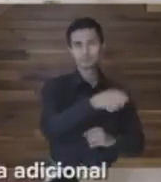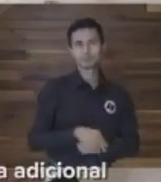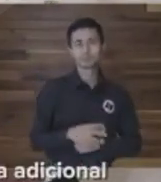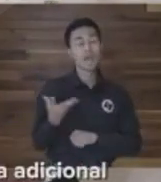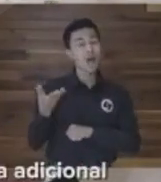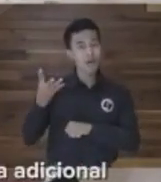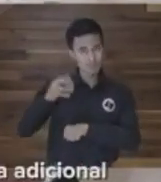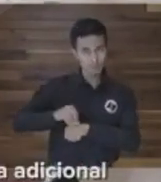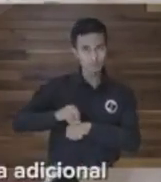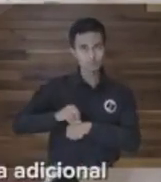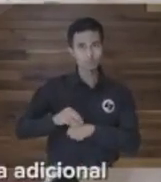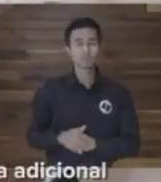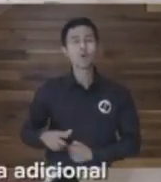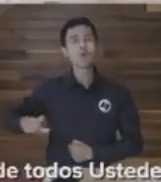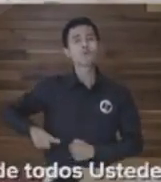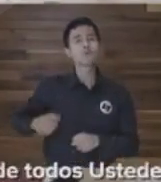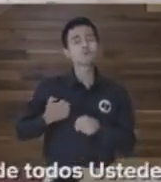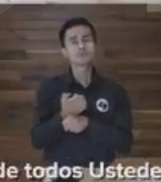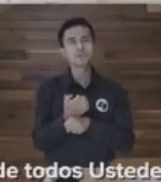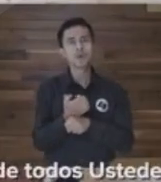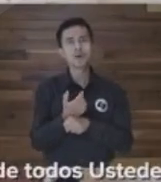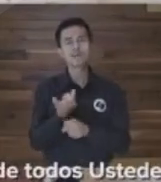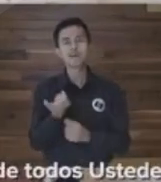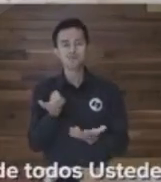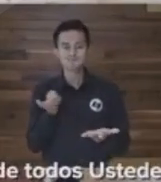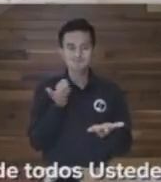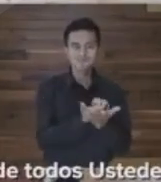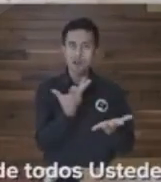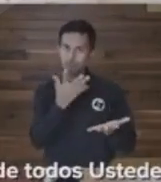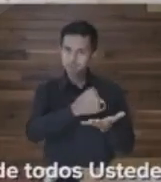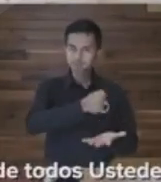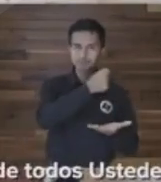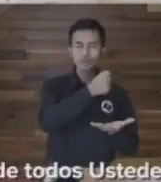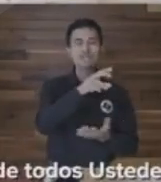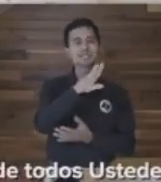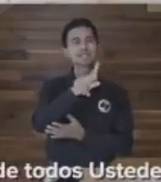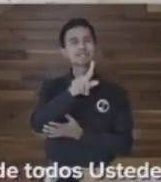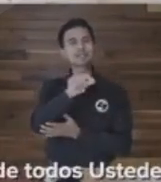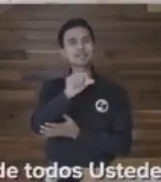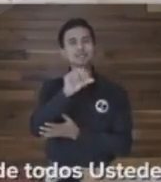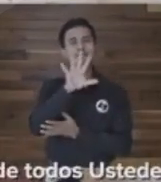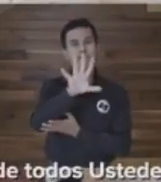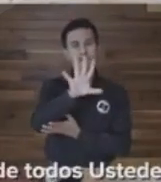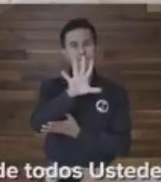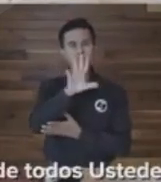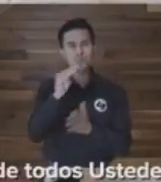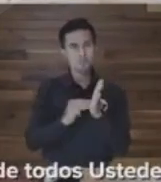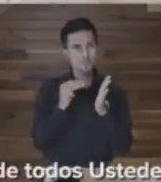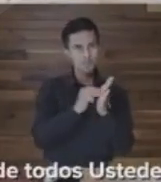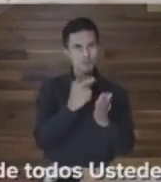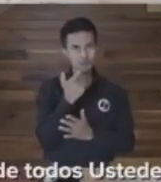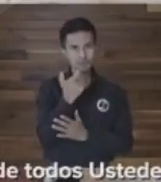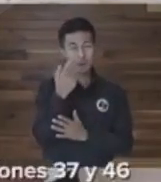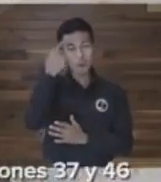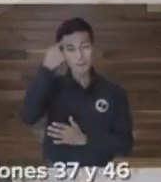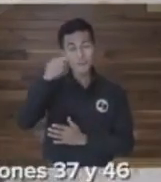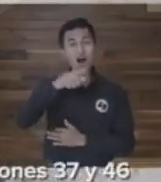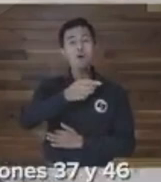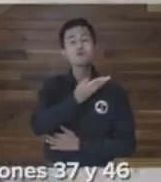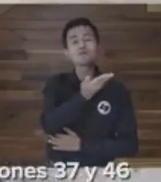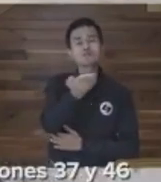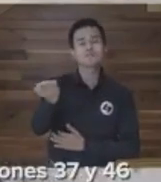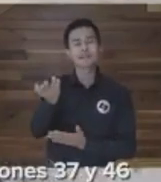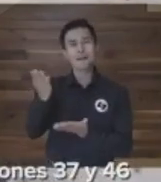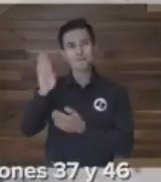manera adicional a lo recaudado en sueldos la cantidad de 75 millones de pesos en beneficio de todas y de todos ustedes.